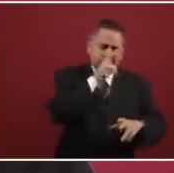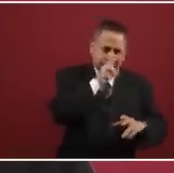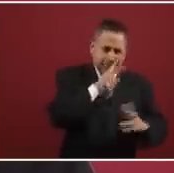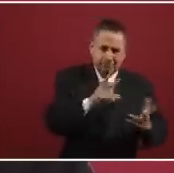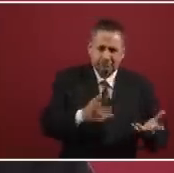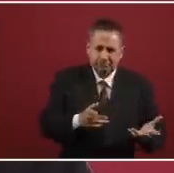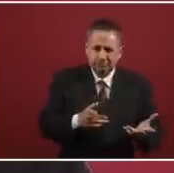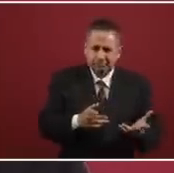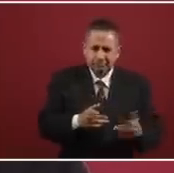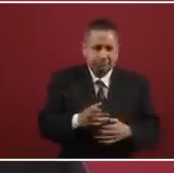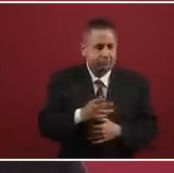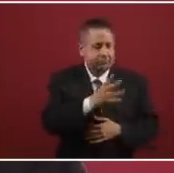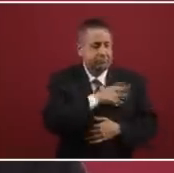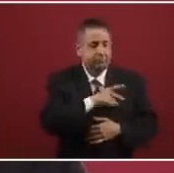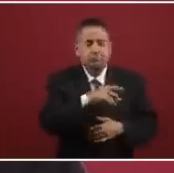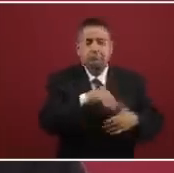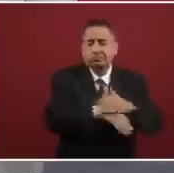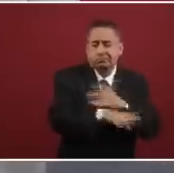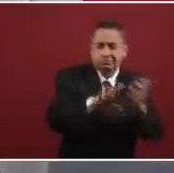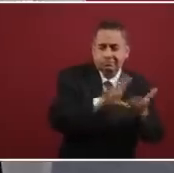porque sus hijos están detenidos